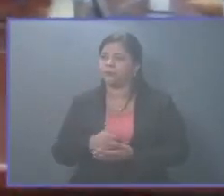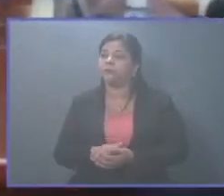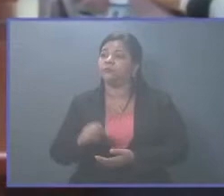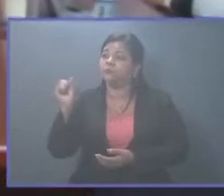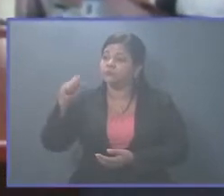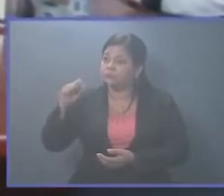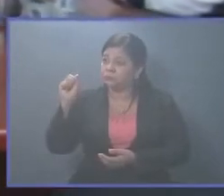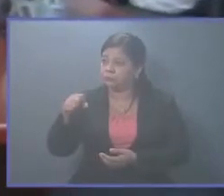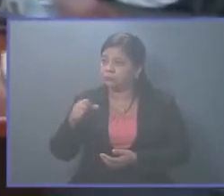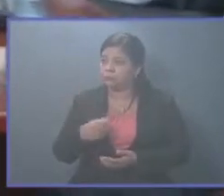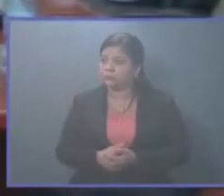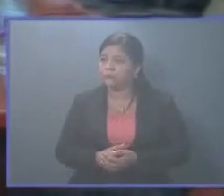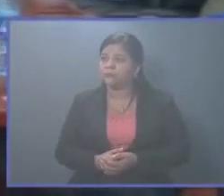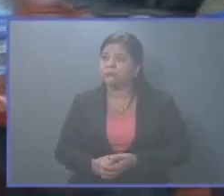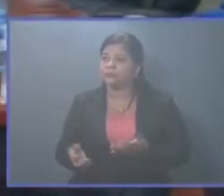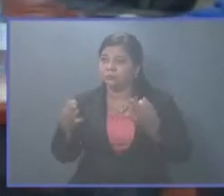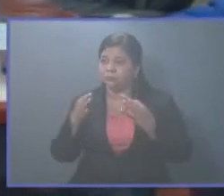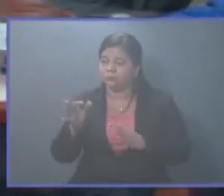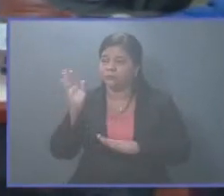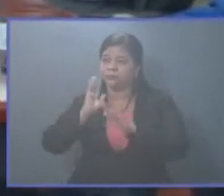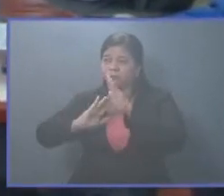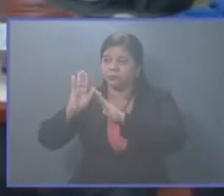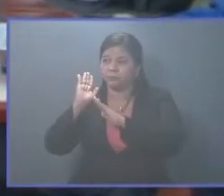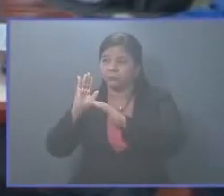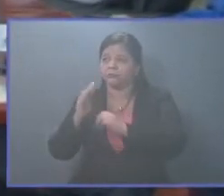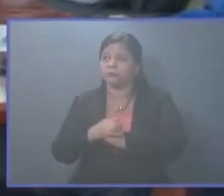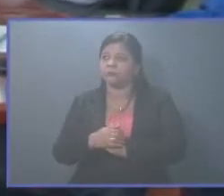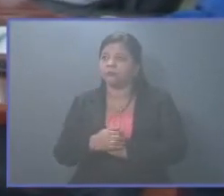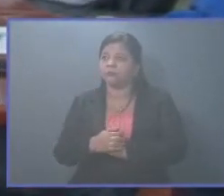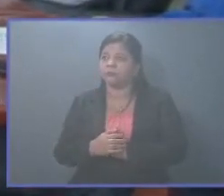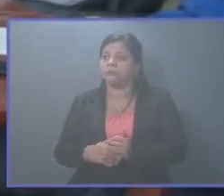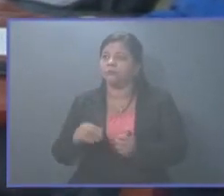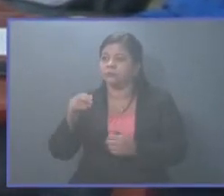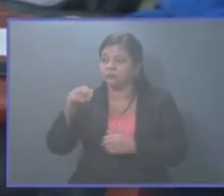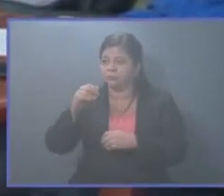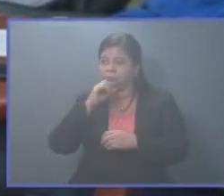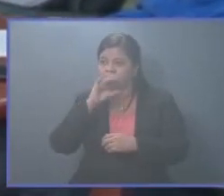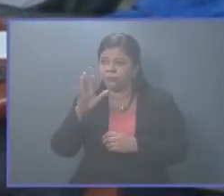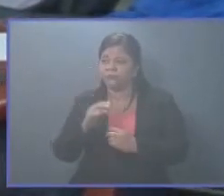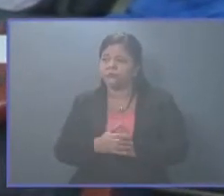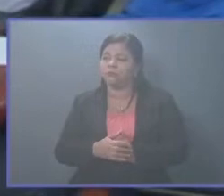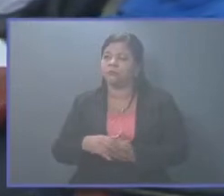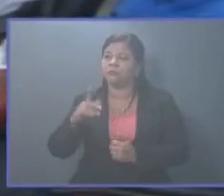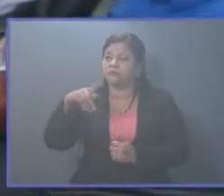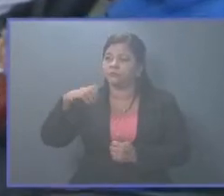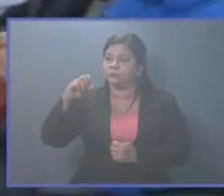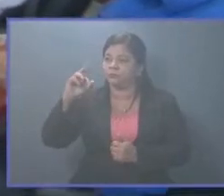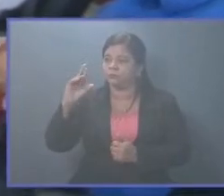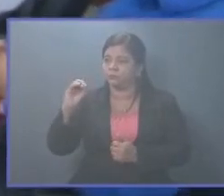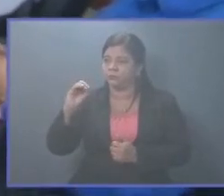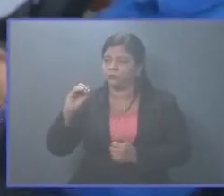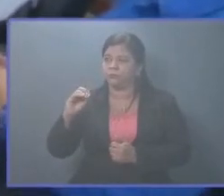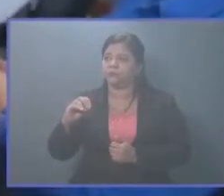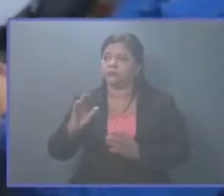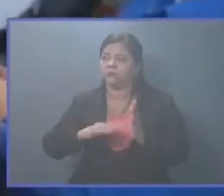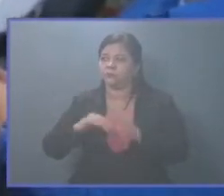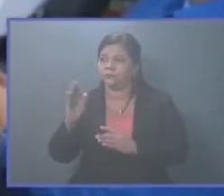Sí, bueno, de forma histórica, el doctor Pedro Curie, el creador de la vacuna contra la fiebre amarilla, se vacunó él